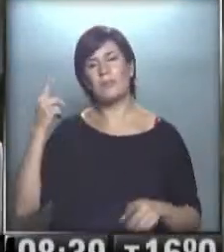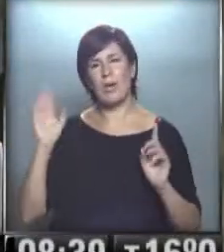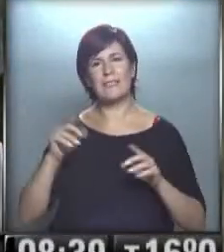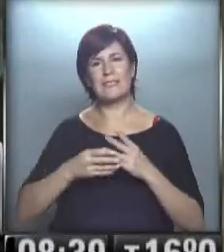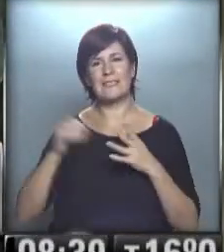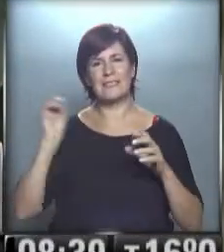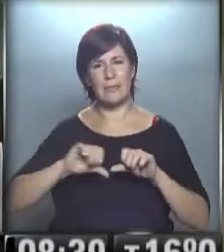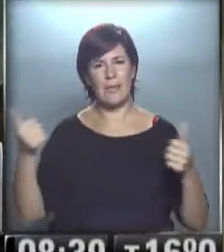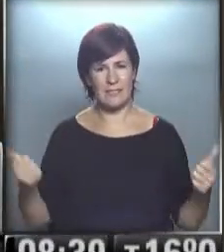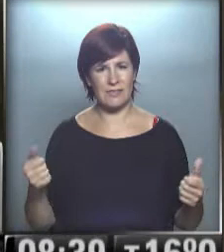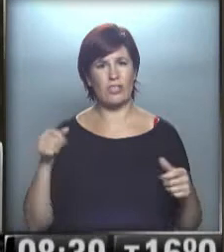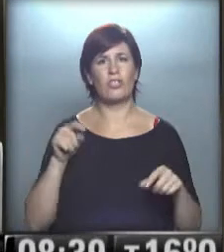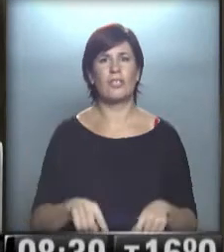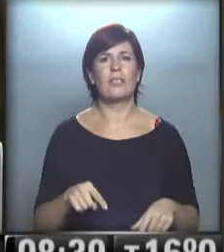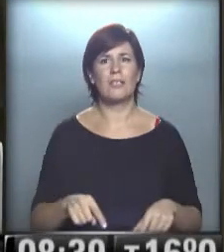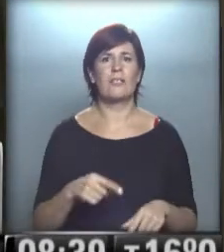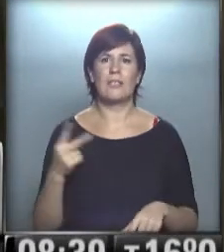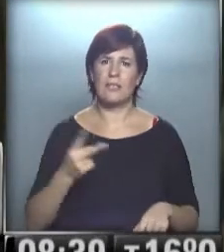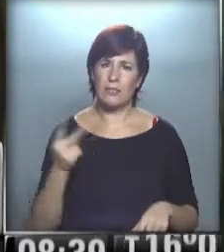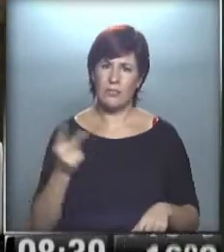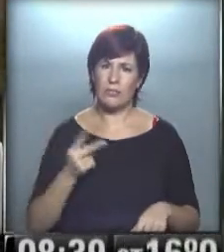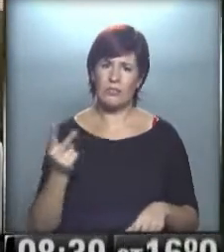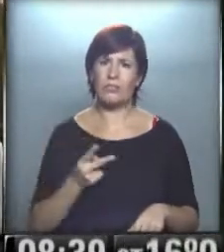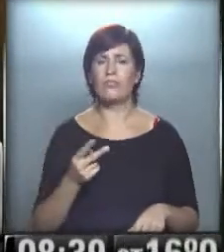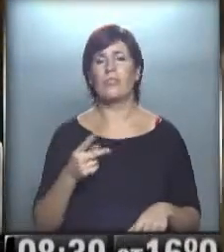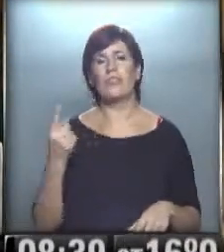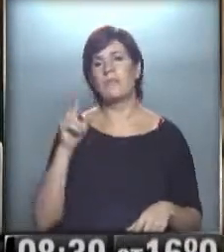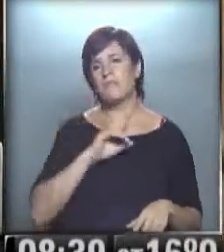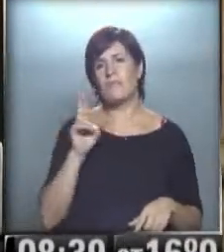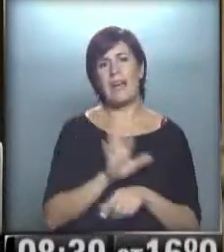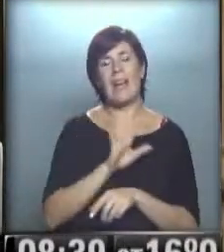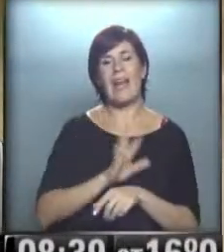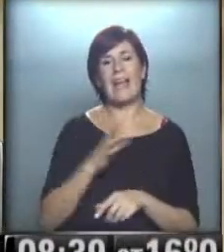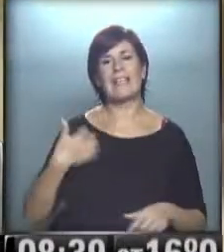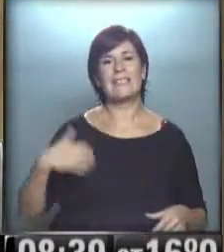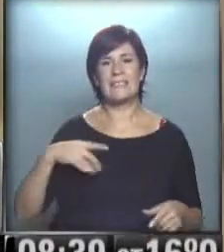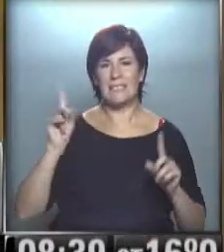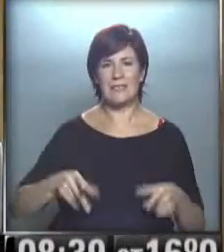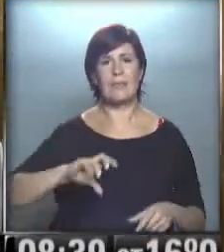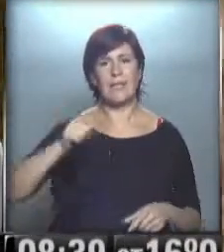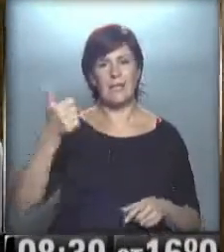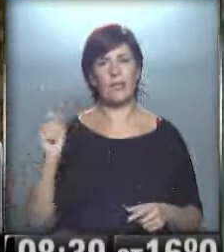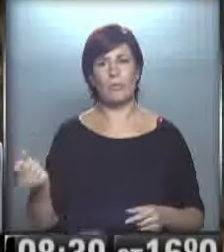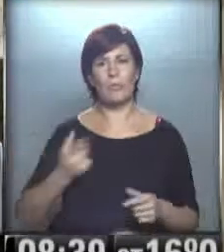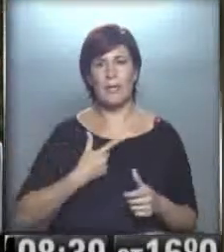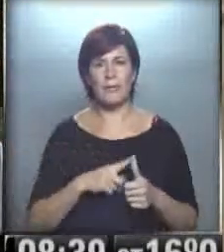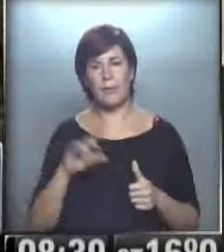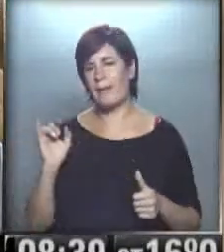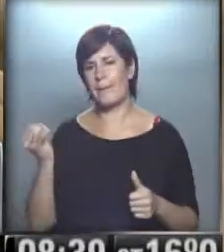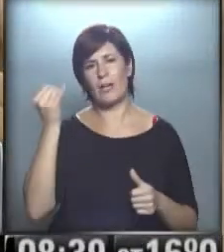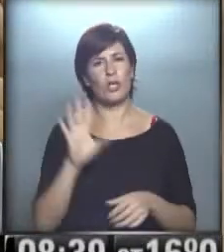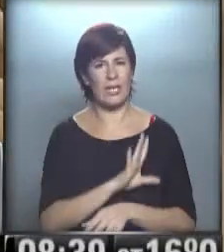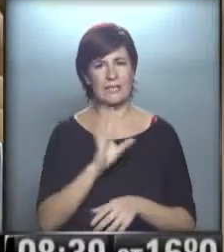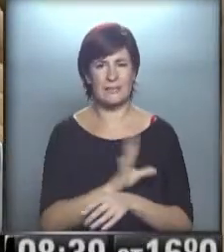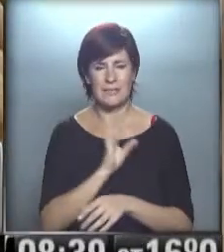Asghar Farhadi. Aquí Berenice Bejó, ahí la veían recién, claro, la Argentina, que en este caso ganó también en Cannes por la mejor interpretación. Una vez